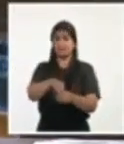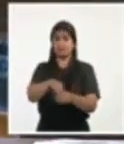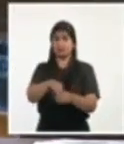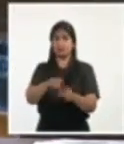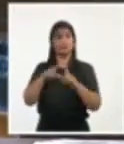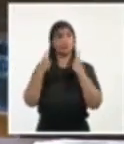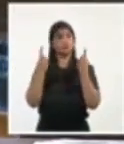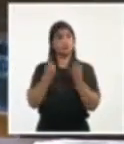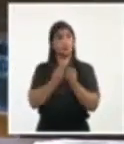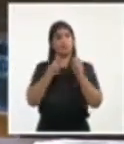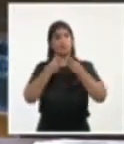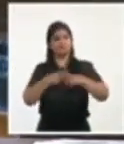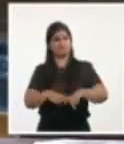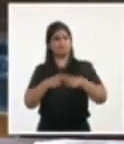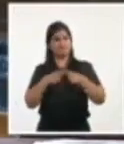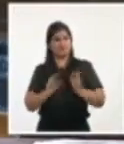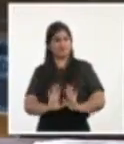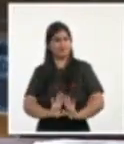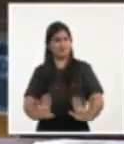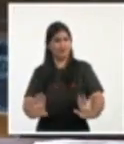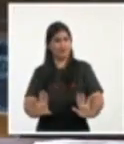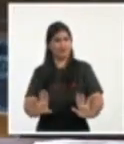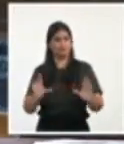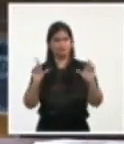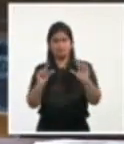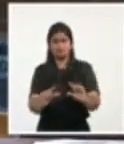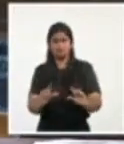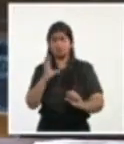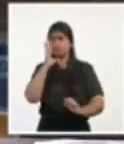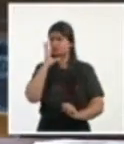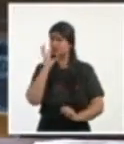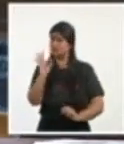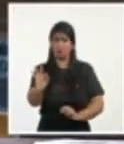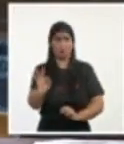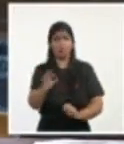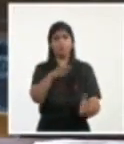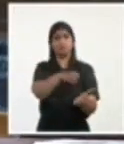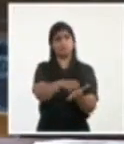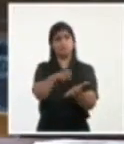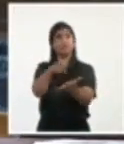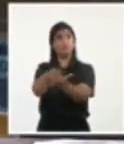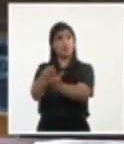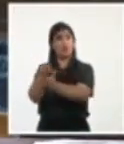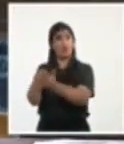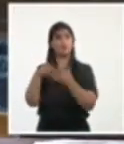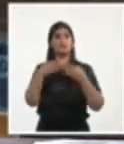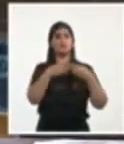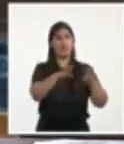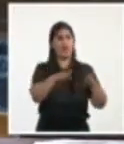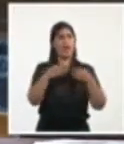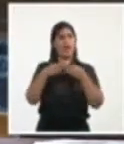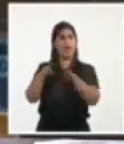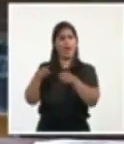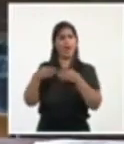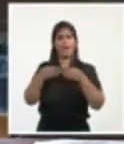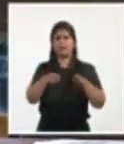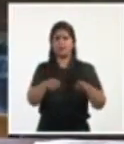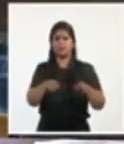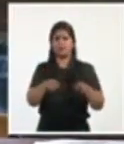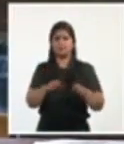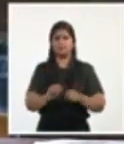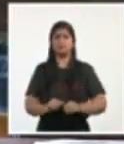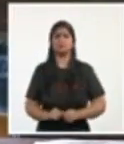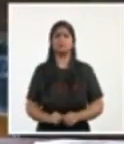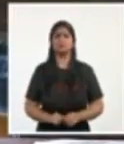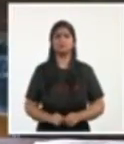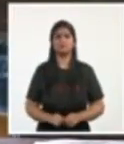logra disponer, como se explicó, de todas las capacidades para el ingreso. Se han manifestado realmente fallas en el sistema de atención que